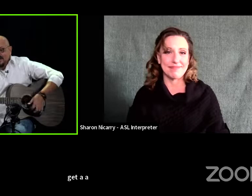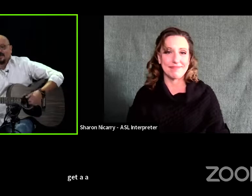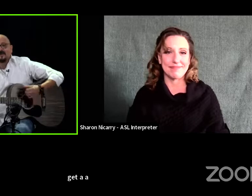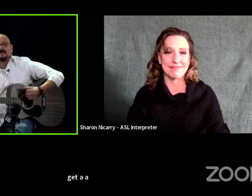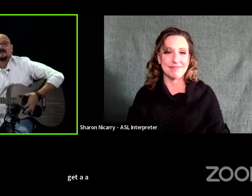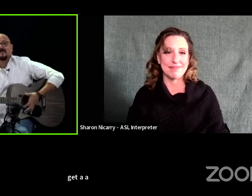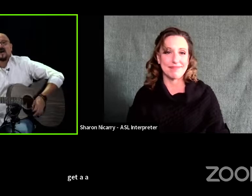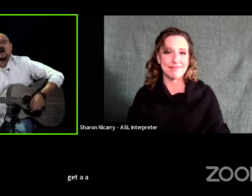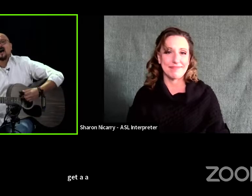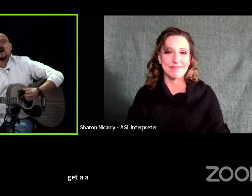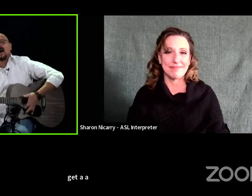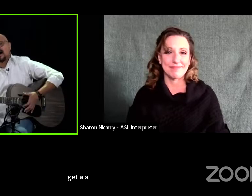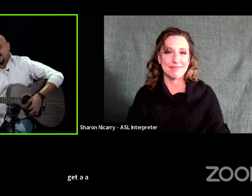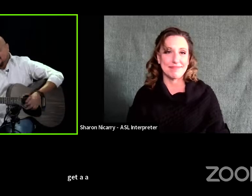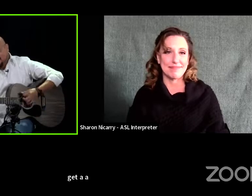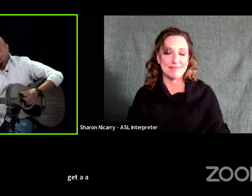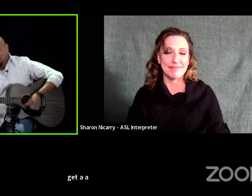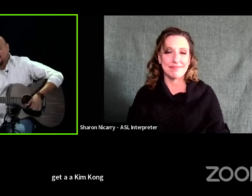quien comparte mis